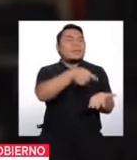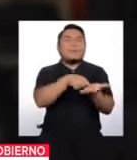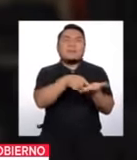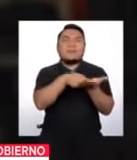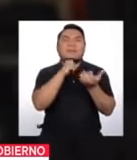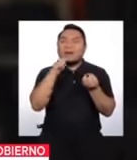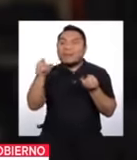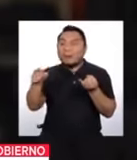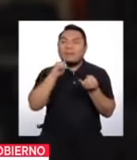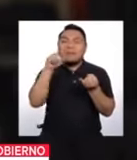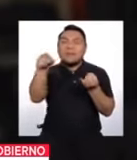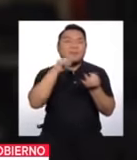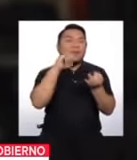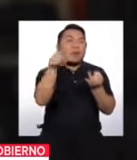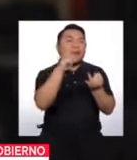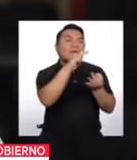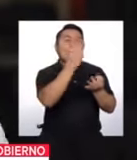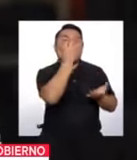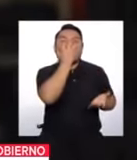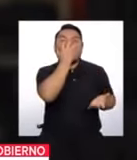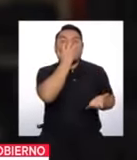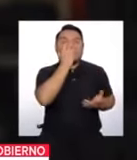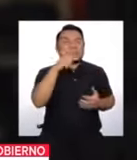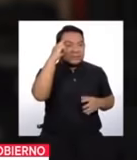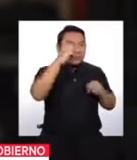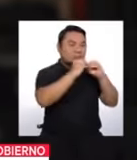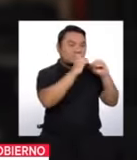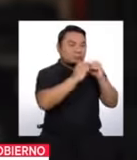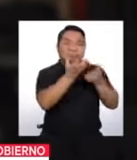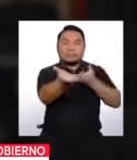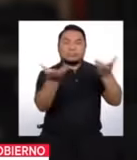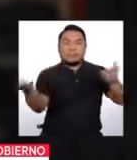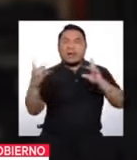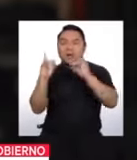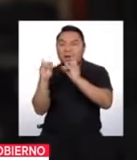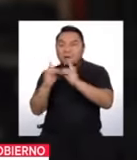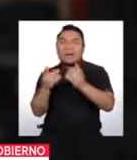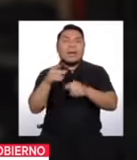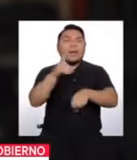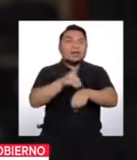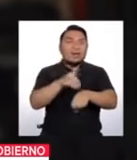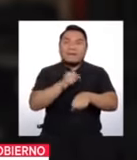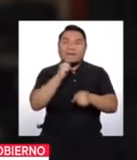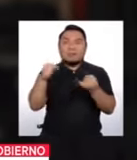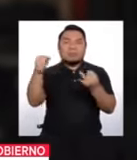ha escalado la demanda de equipos de protección personal, unidad de cuidados intensivos, camas profesionales. Lo mismo